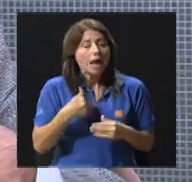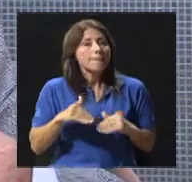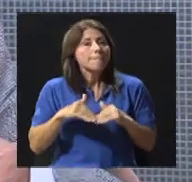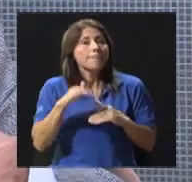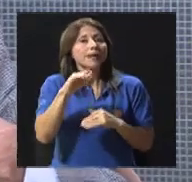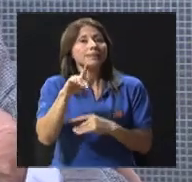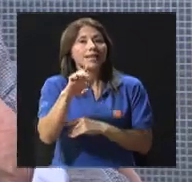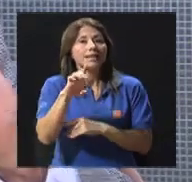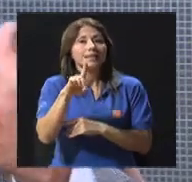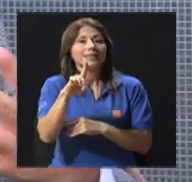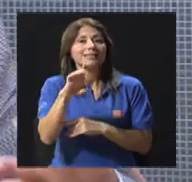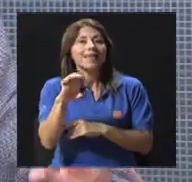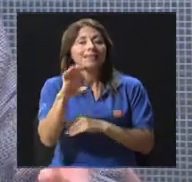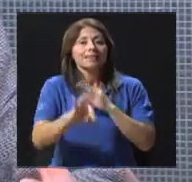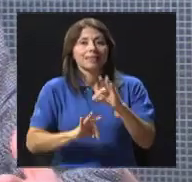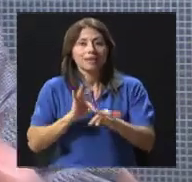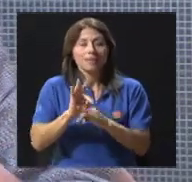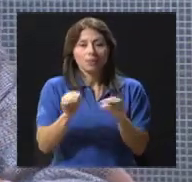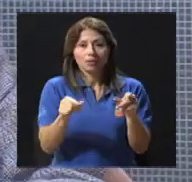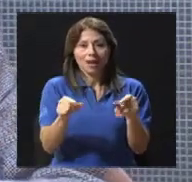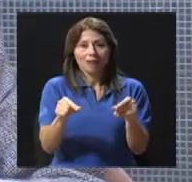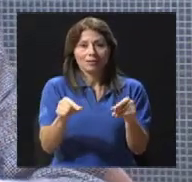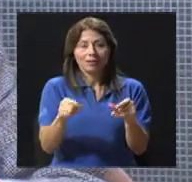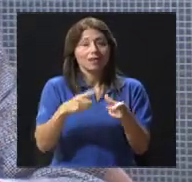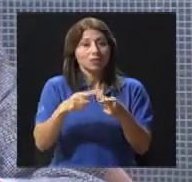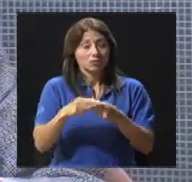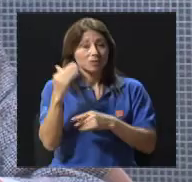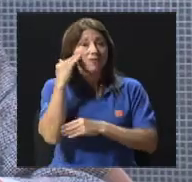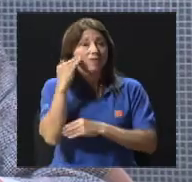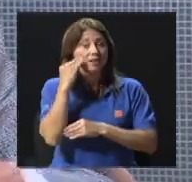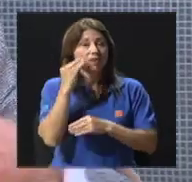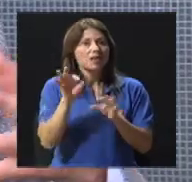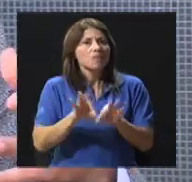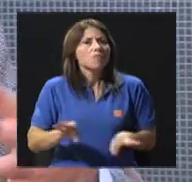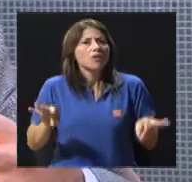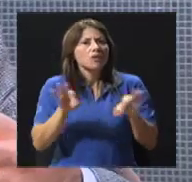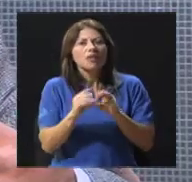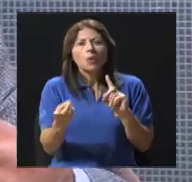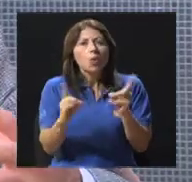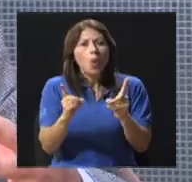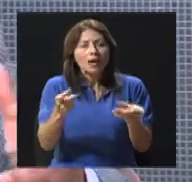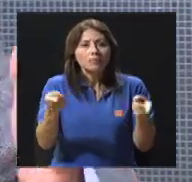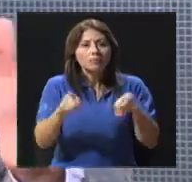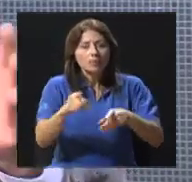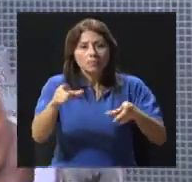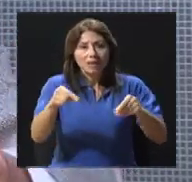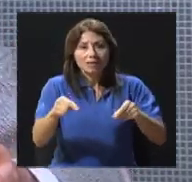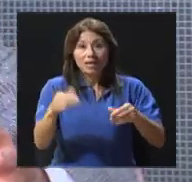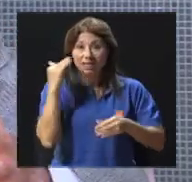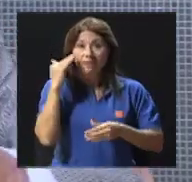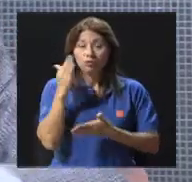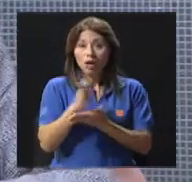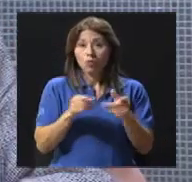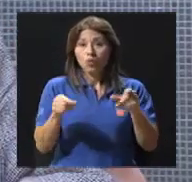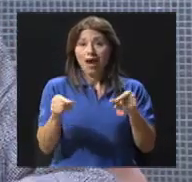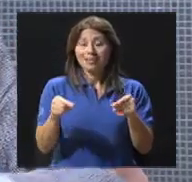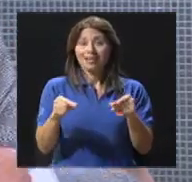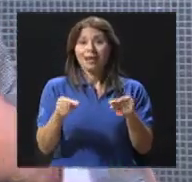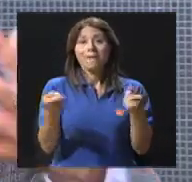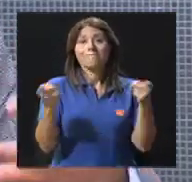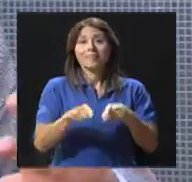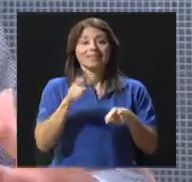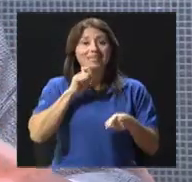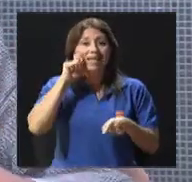importante conocer, bueno, cuáles son los principales tipos de cáncer que afectan a la población. Sabemos qué tipos de cáncer que afecta específicamente por sexo.